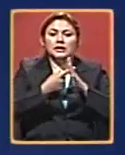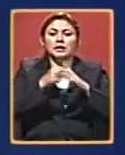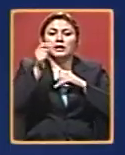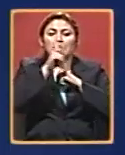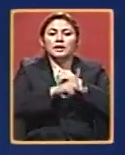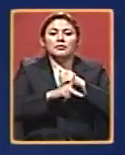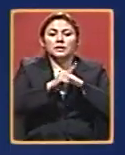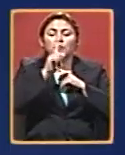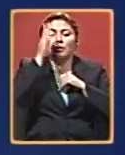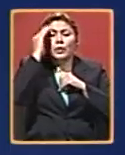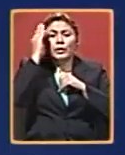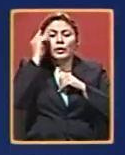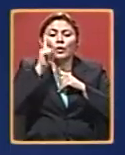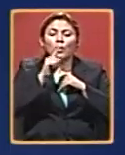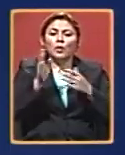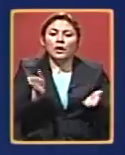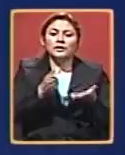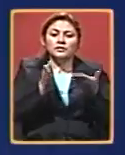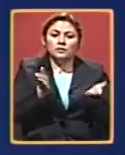uno de los gestores